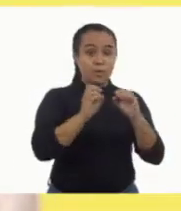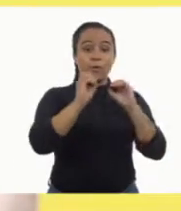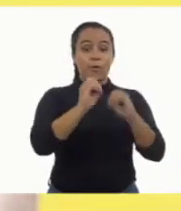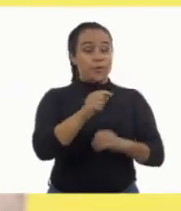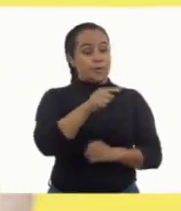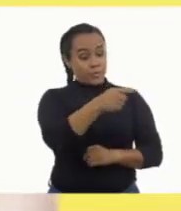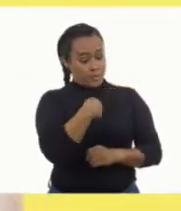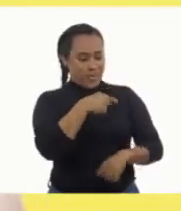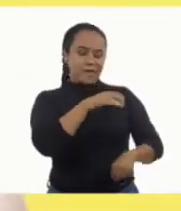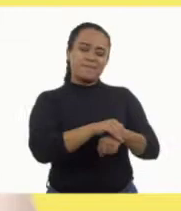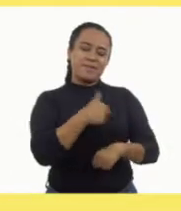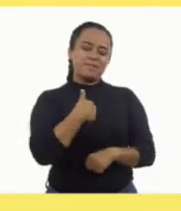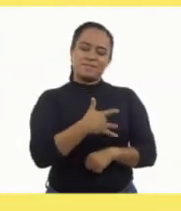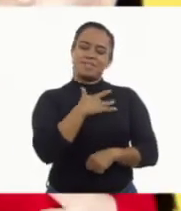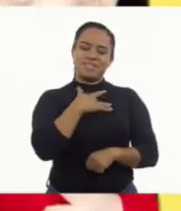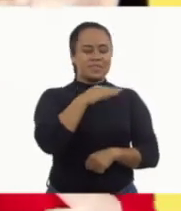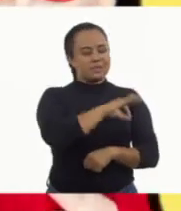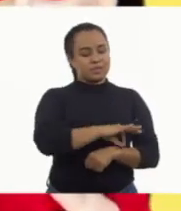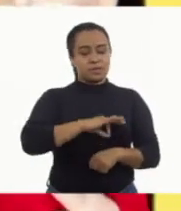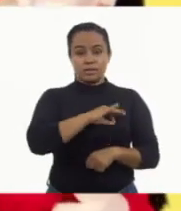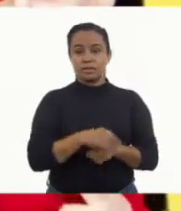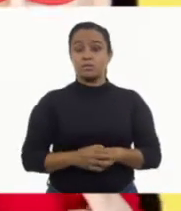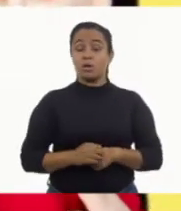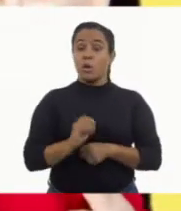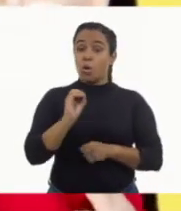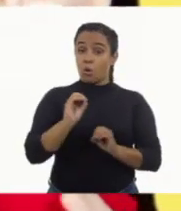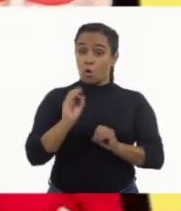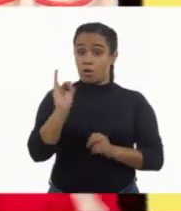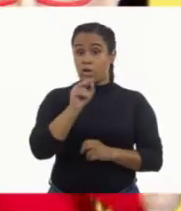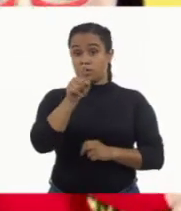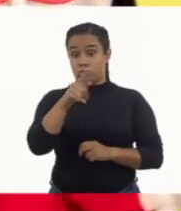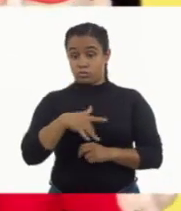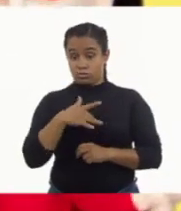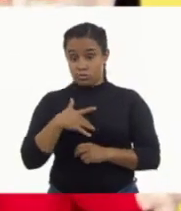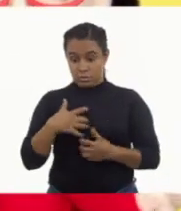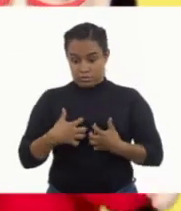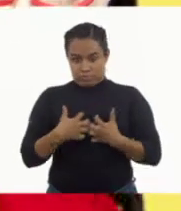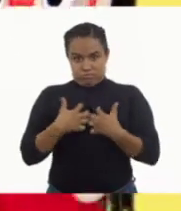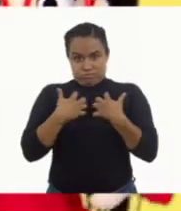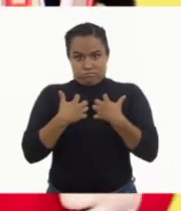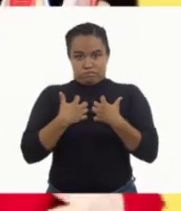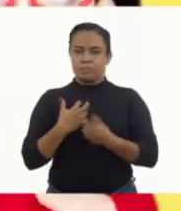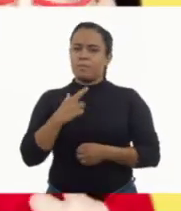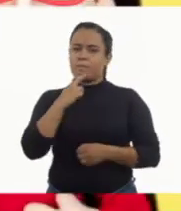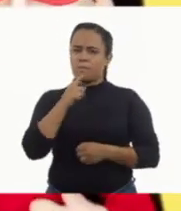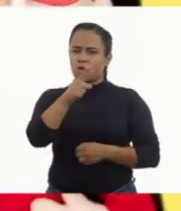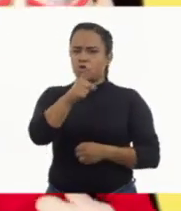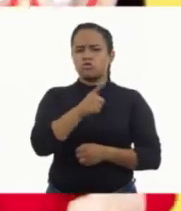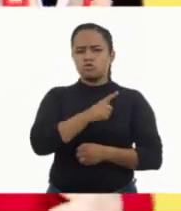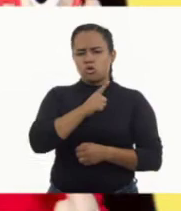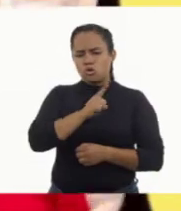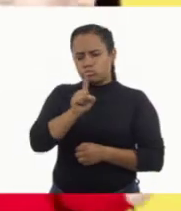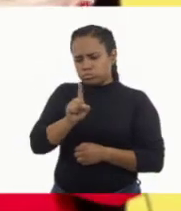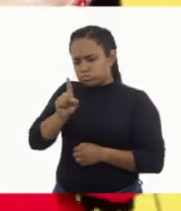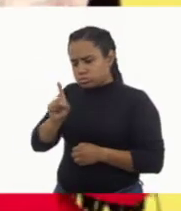alegra que seas mi amigo o amiga». Y si lo que sientes es enojo, aléjate, conserva la